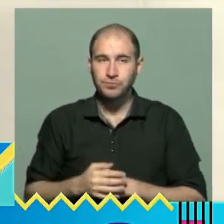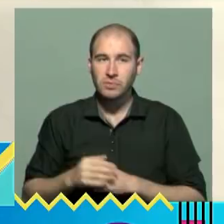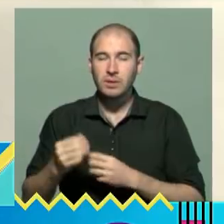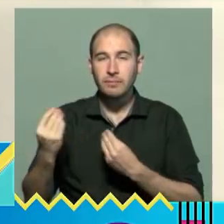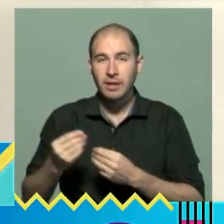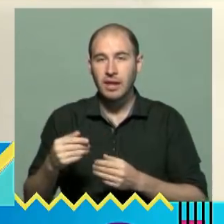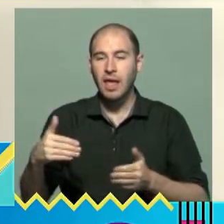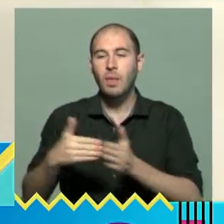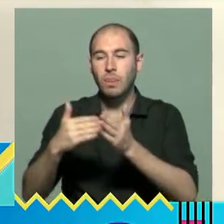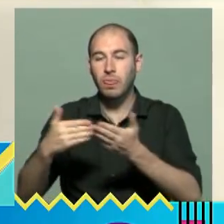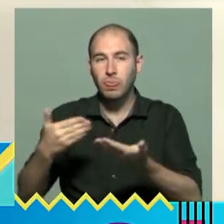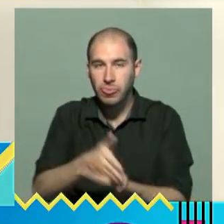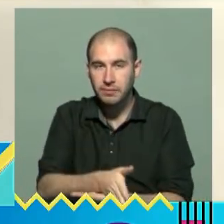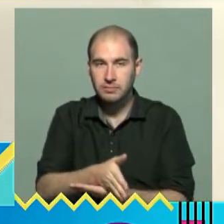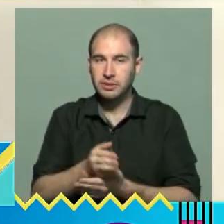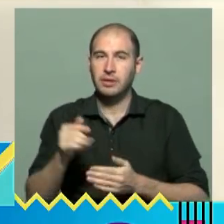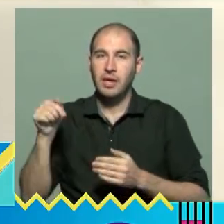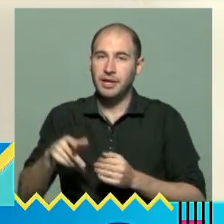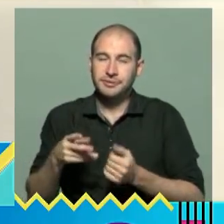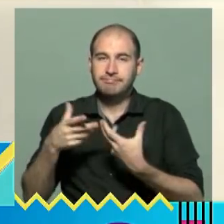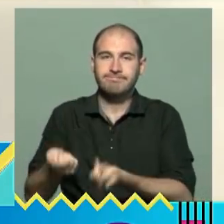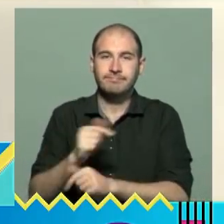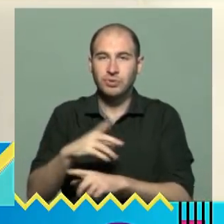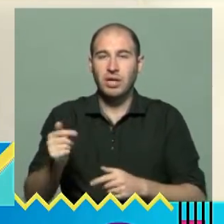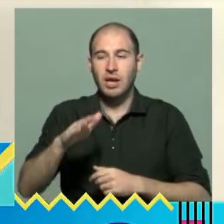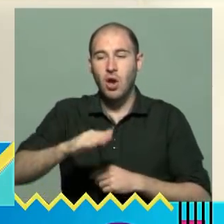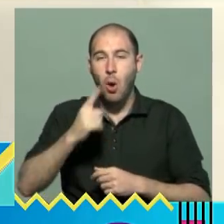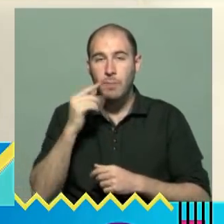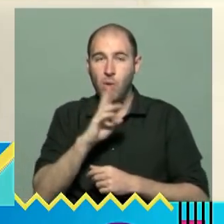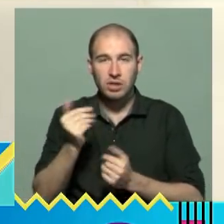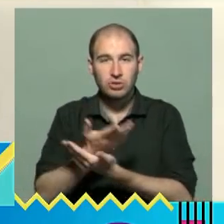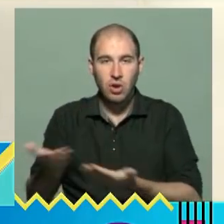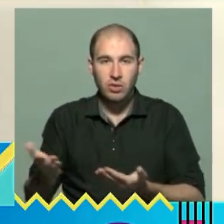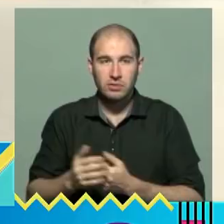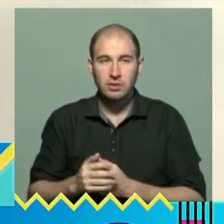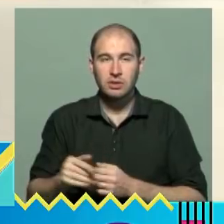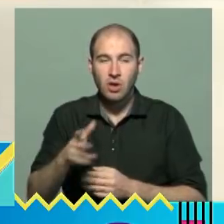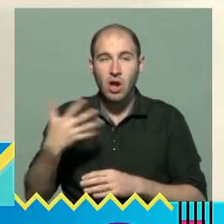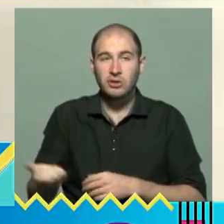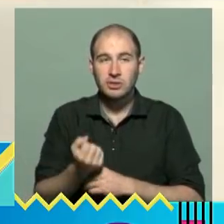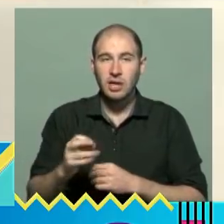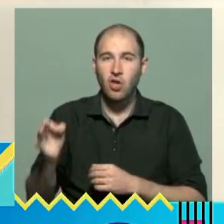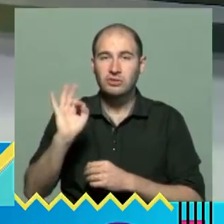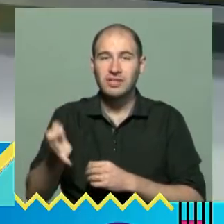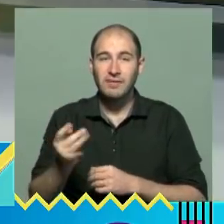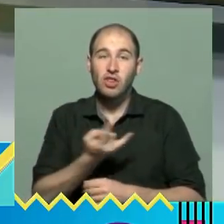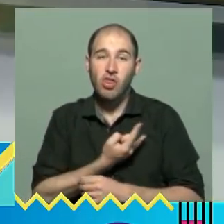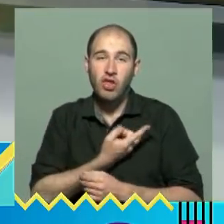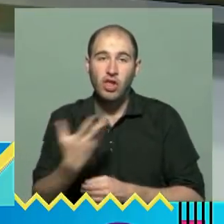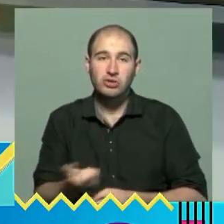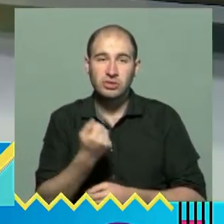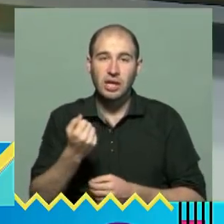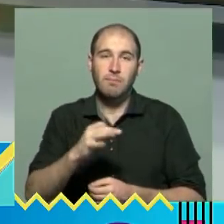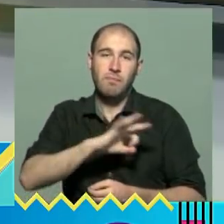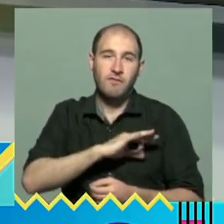para romper esa estructura, que es la que no nos permite que los chicos y las chicas pueden acceder o que sepan dónde poder conseguir sus